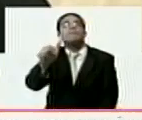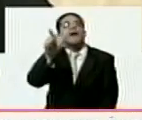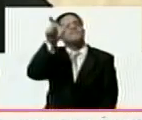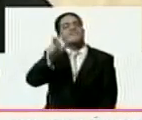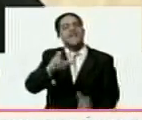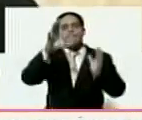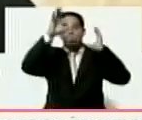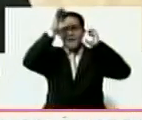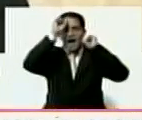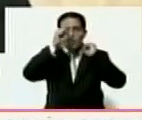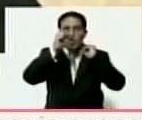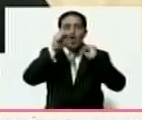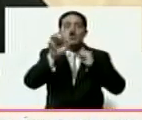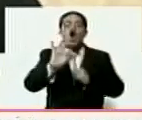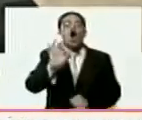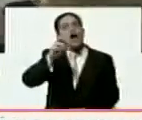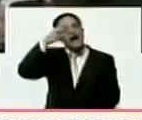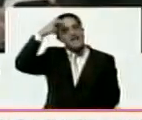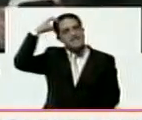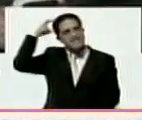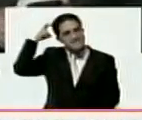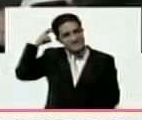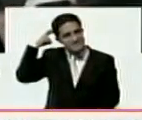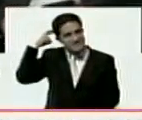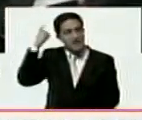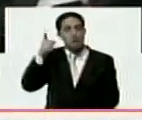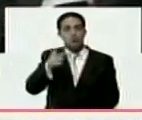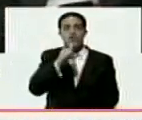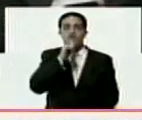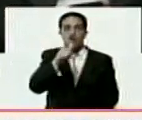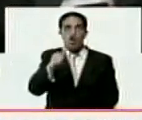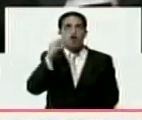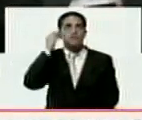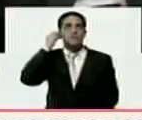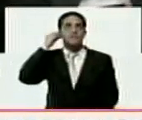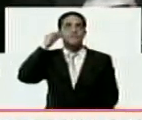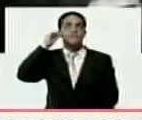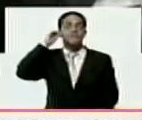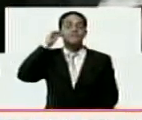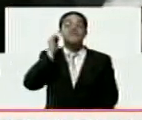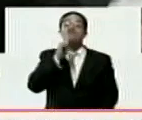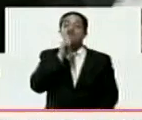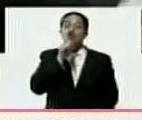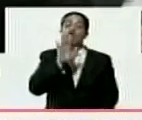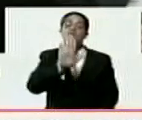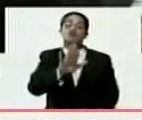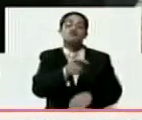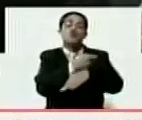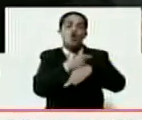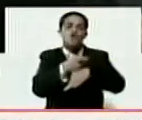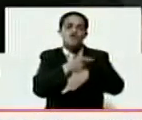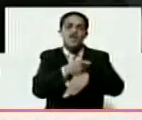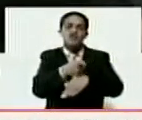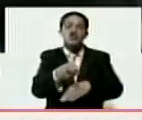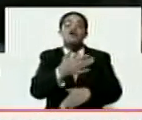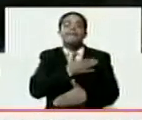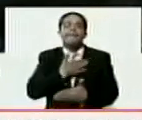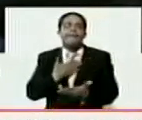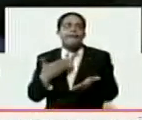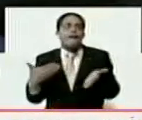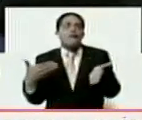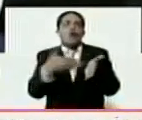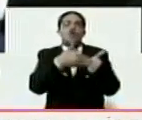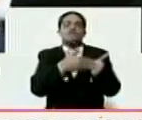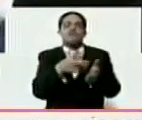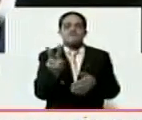embajadores, a sus, perdón, cancillerías, a sus cancilleres, a sus gobiernos, el ataque que se prepara contra Venezuela.